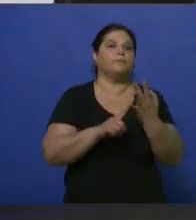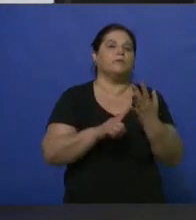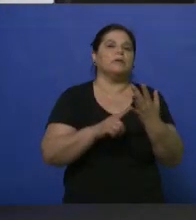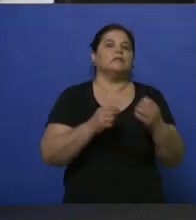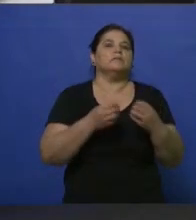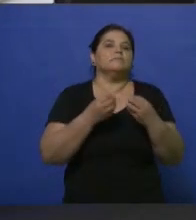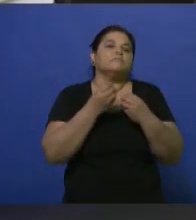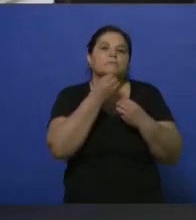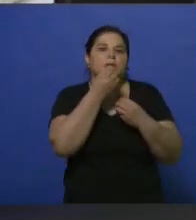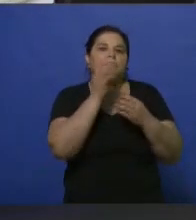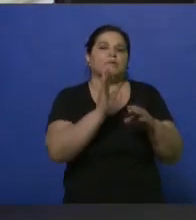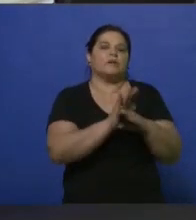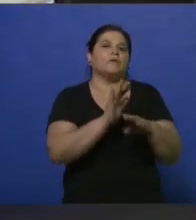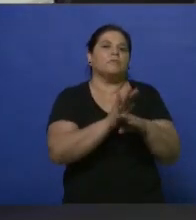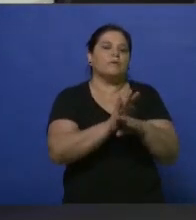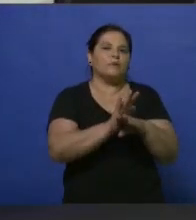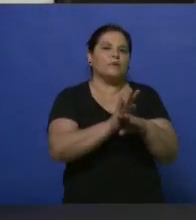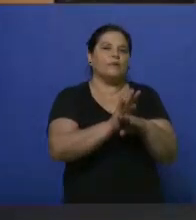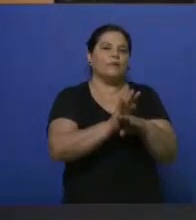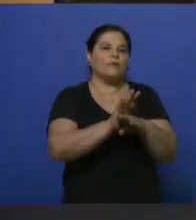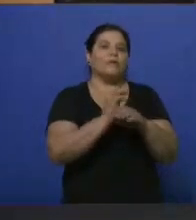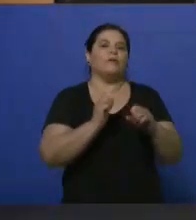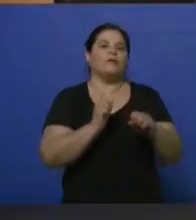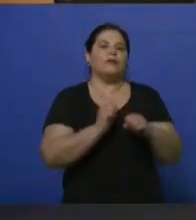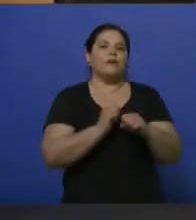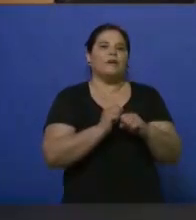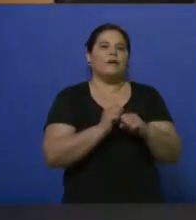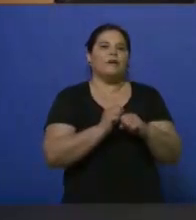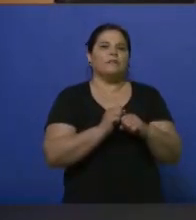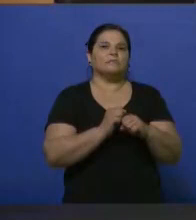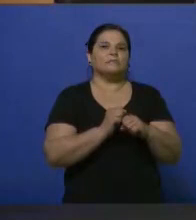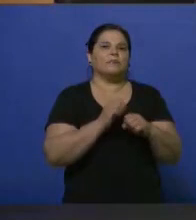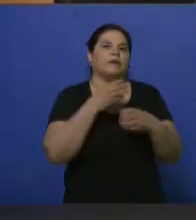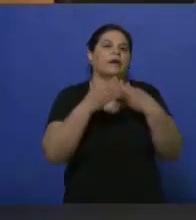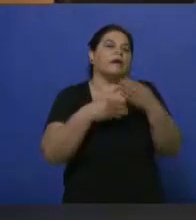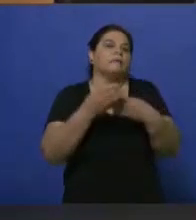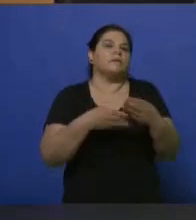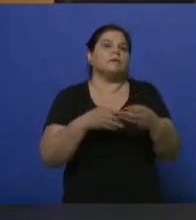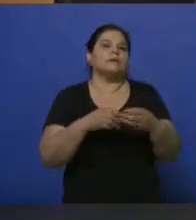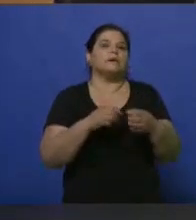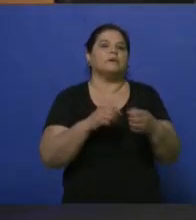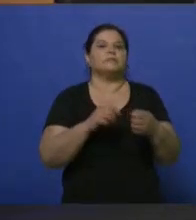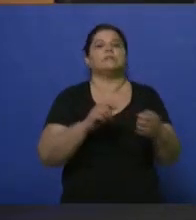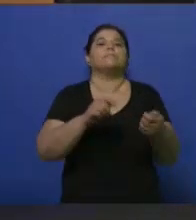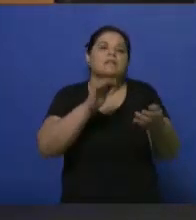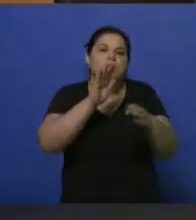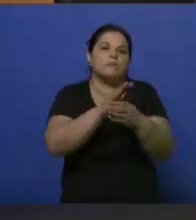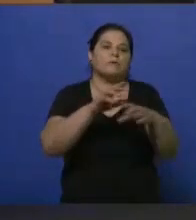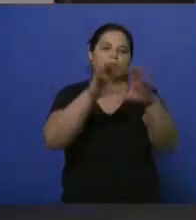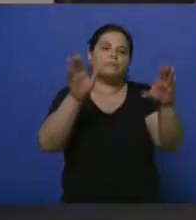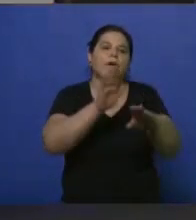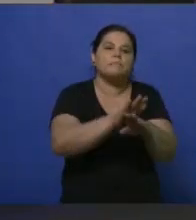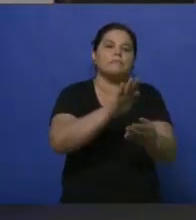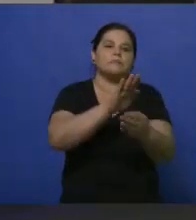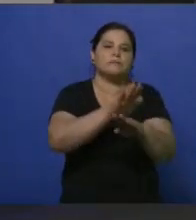colcha corta. En realidad aquí estamos frente a un proceso donde yo trato de emparchar una situación y estoy rompiendo por el otro lado el mismo